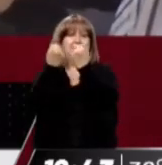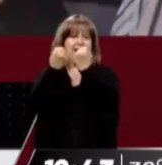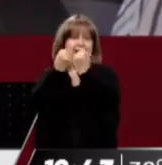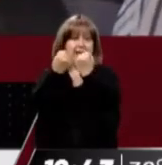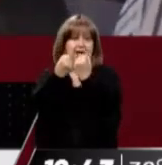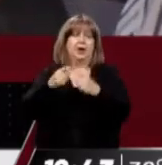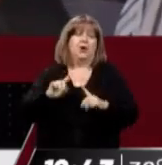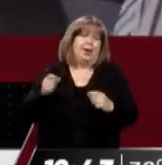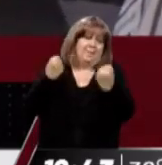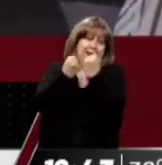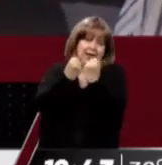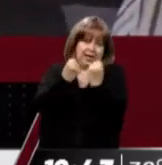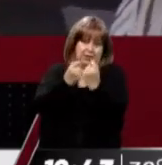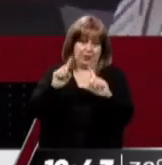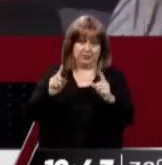fue ninguna pelea,